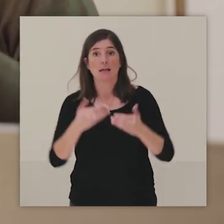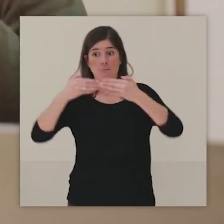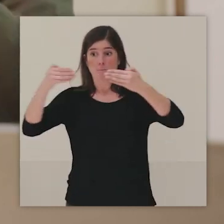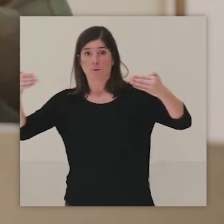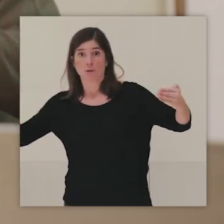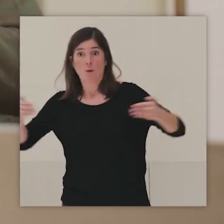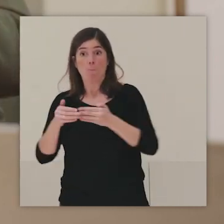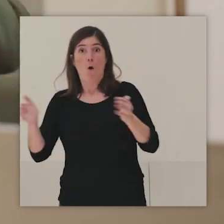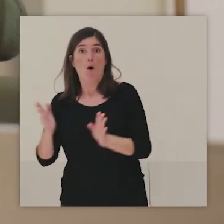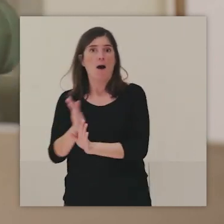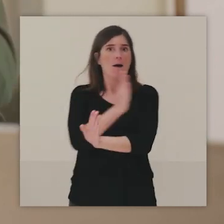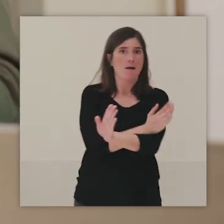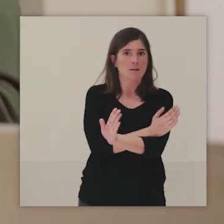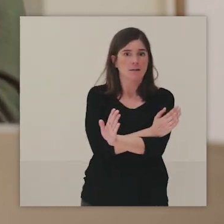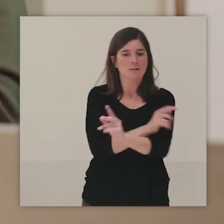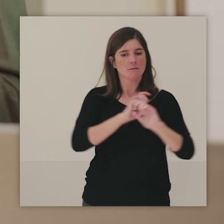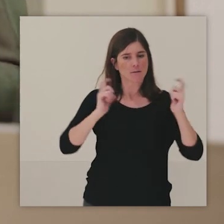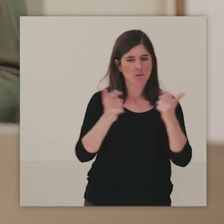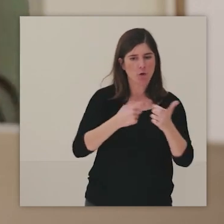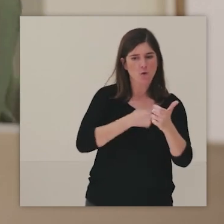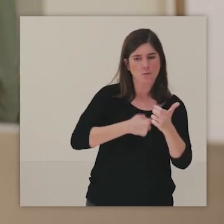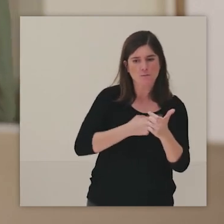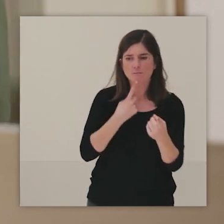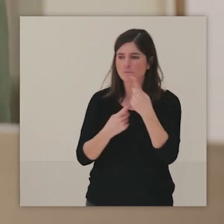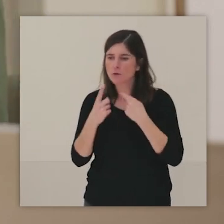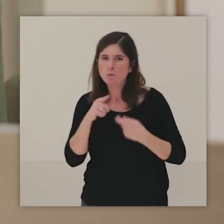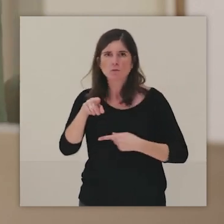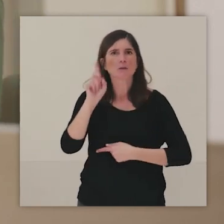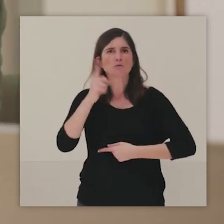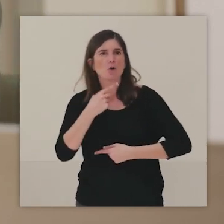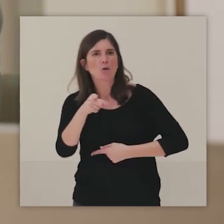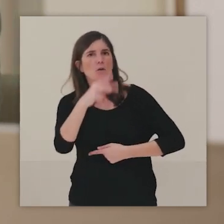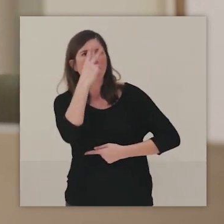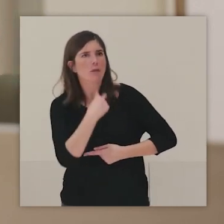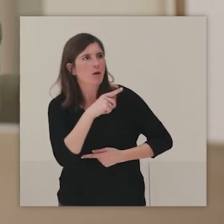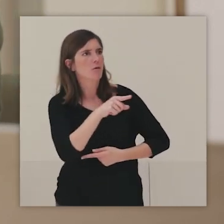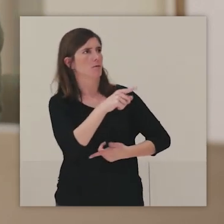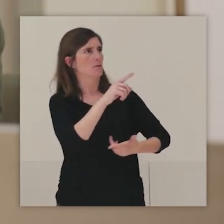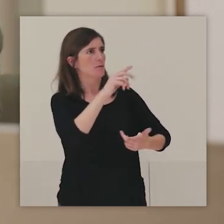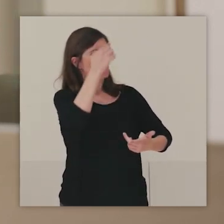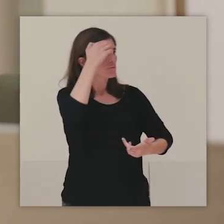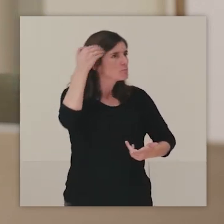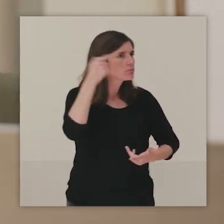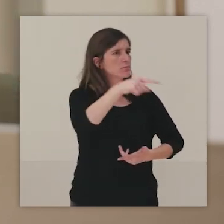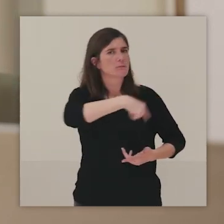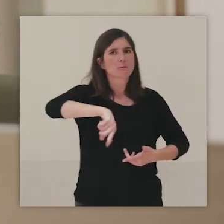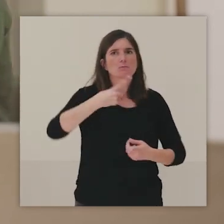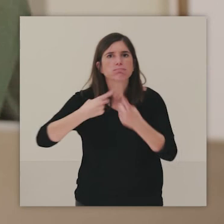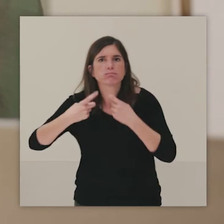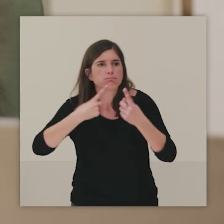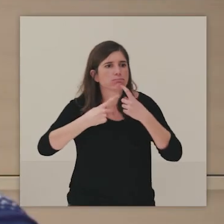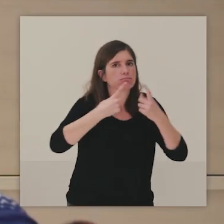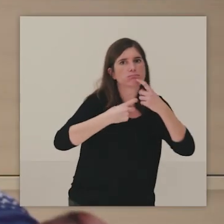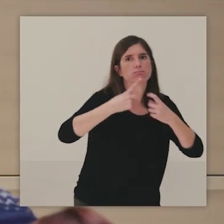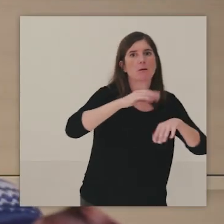nos hace falta? ¿Cómo tendríamos que enfocarla? Cuenten con esas personas, porque sus testimonios les van a permitir que esas iniciativas